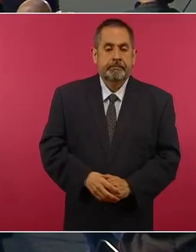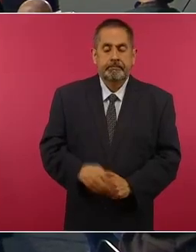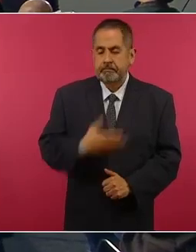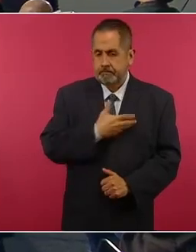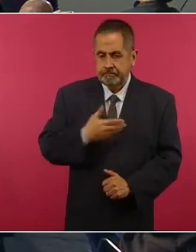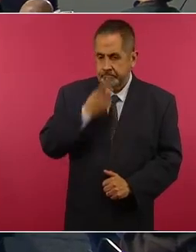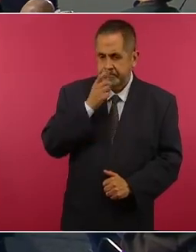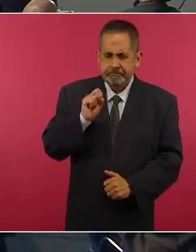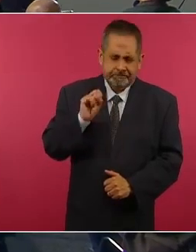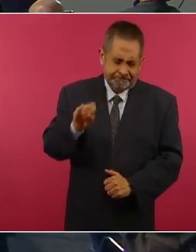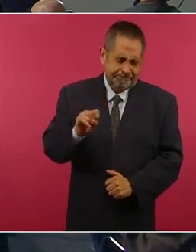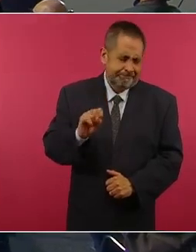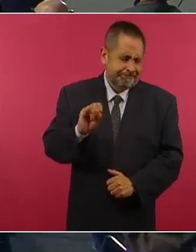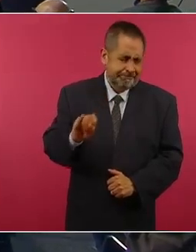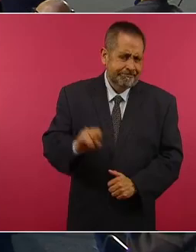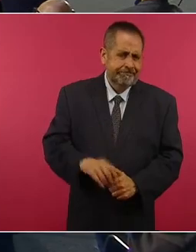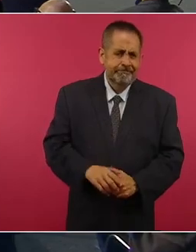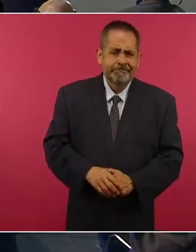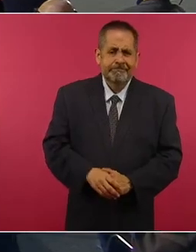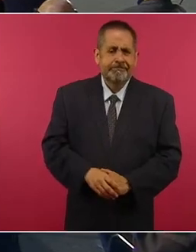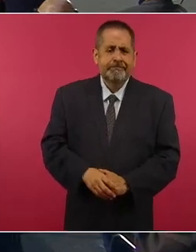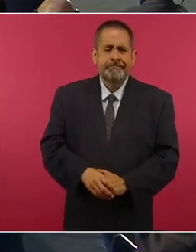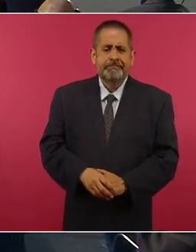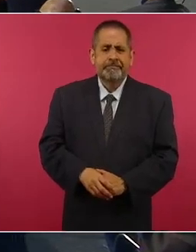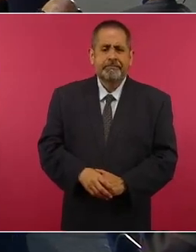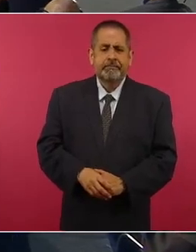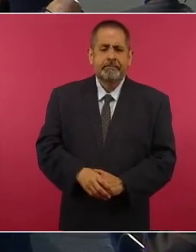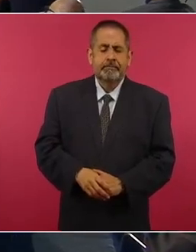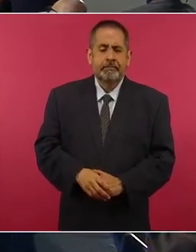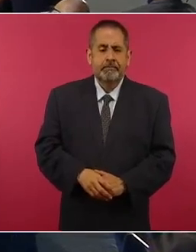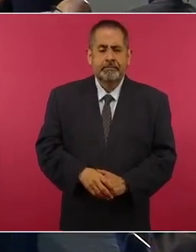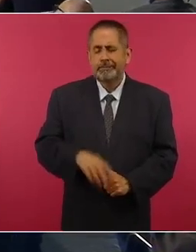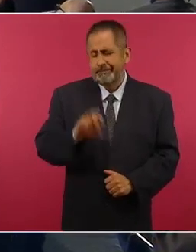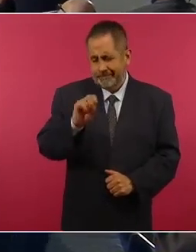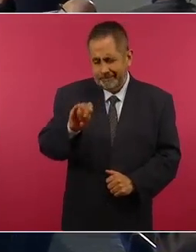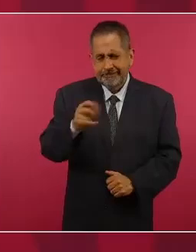disfrazaron de policías federales, sí, preventivos para reprimir a los del CQH. Sí,